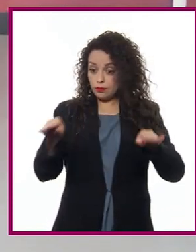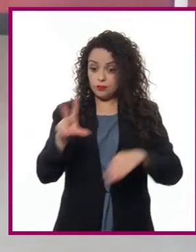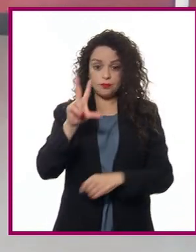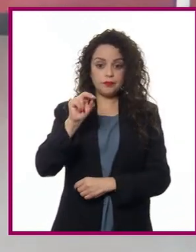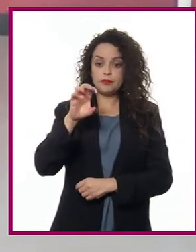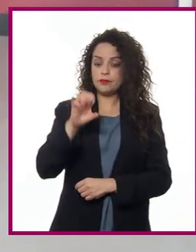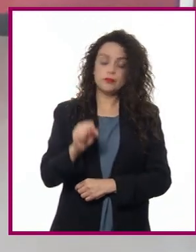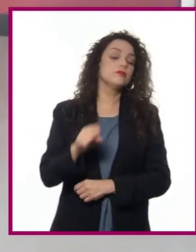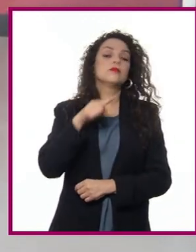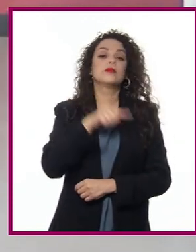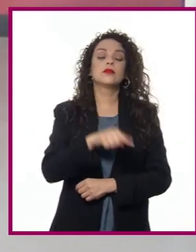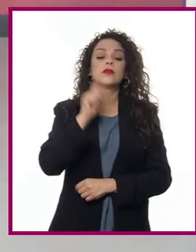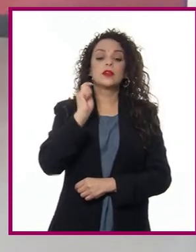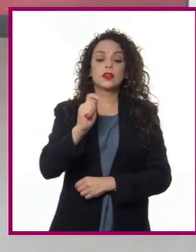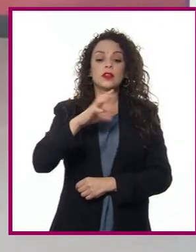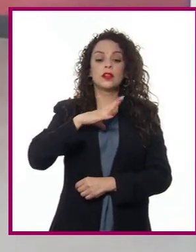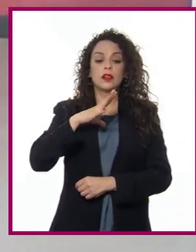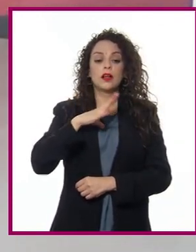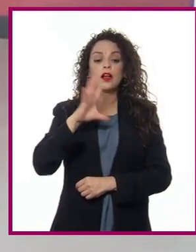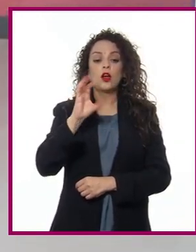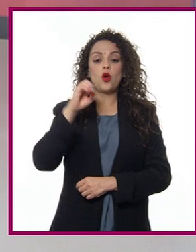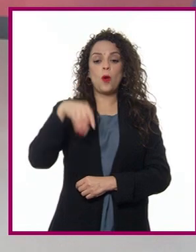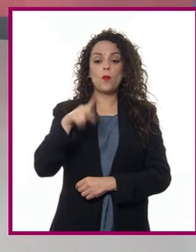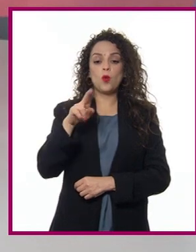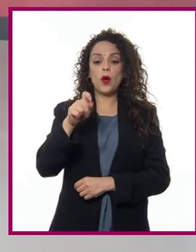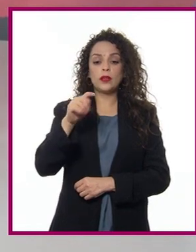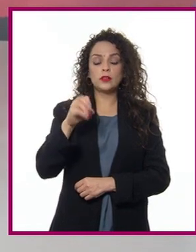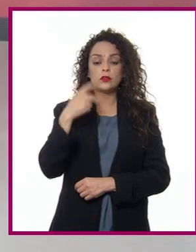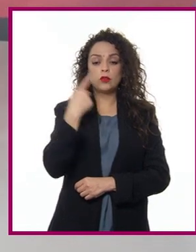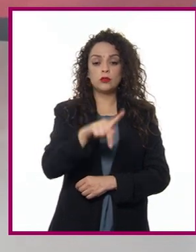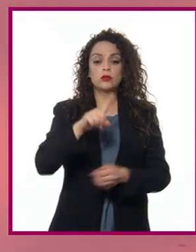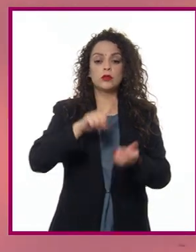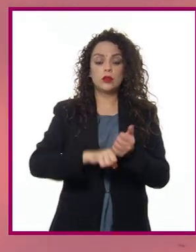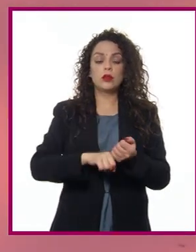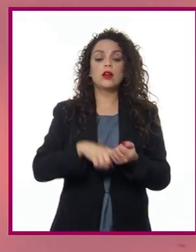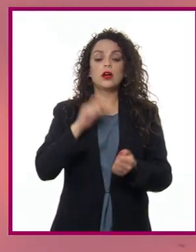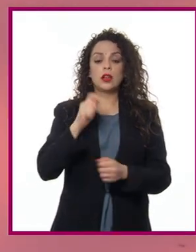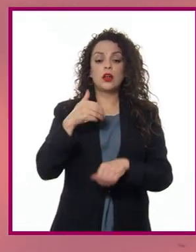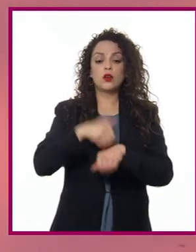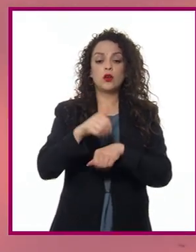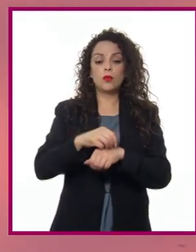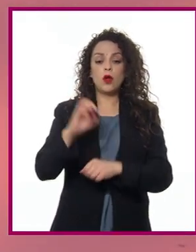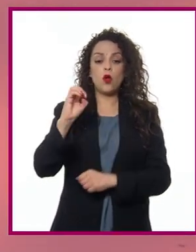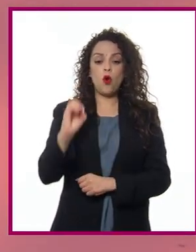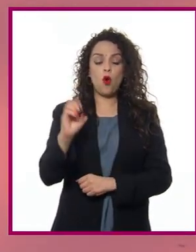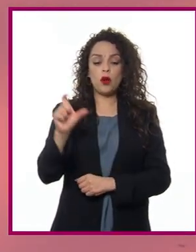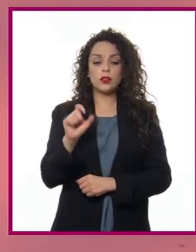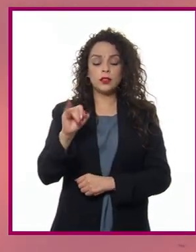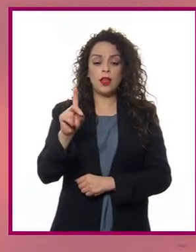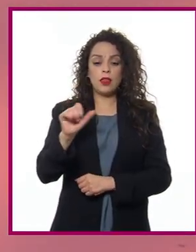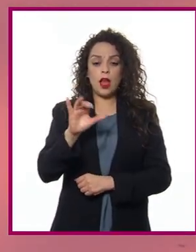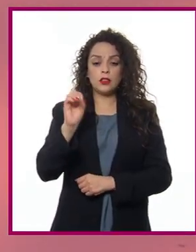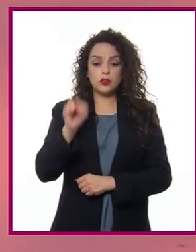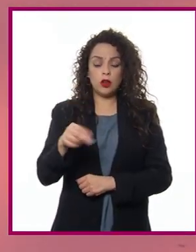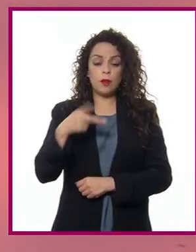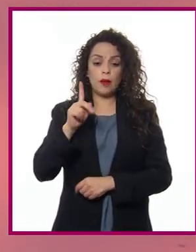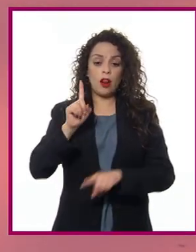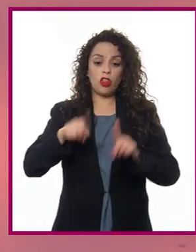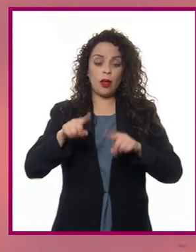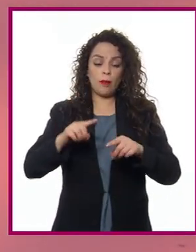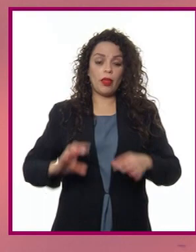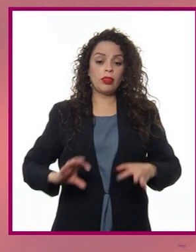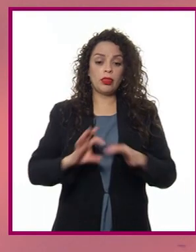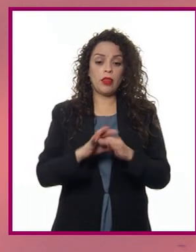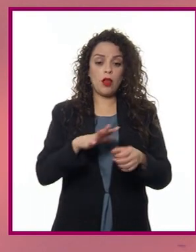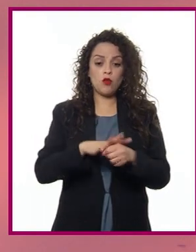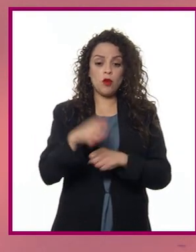carga que presenta un elemento en un compuesto químico representa su número de oxidación, el cual depende o está relacionado con la valencia. Para